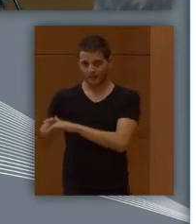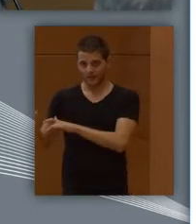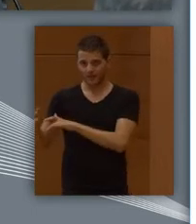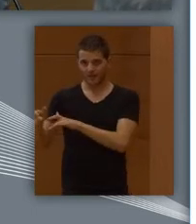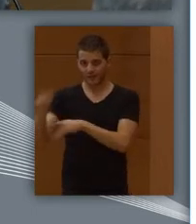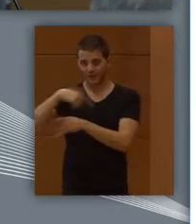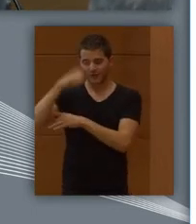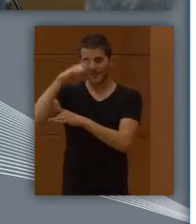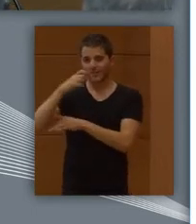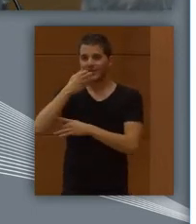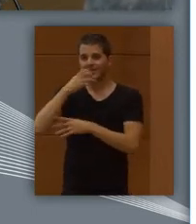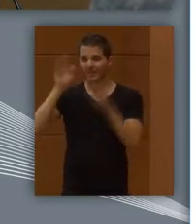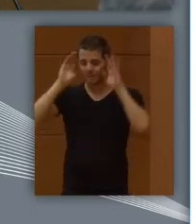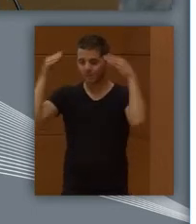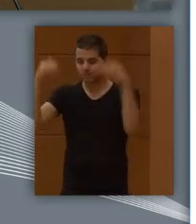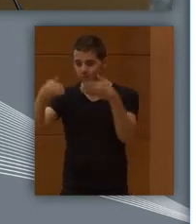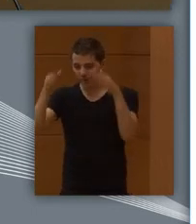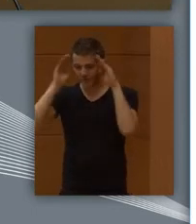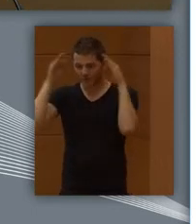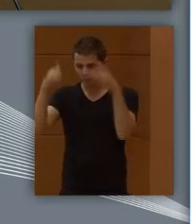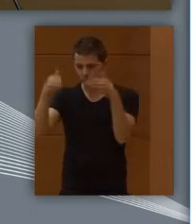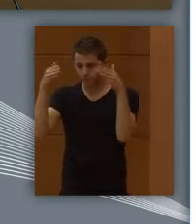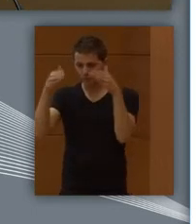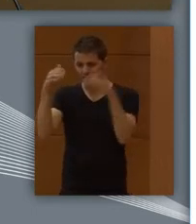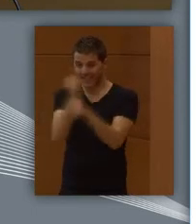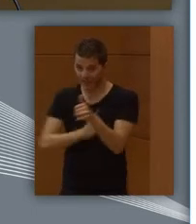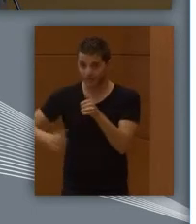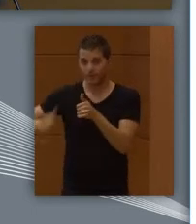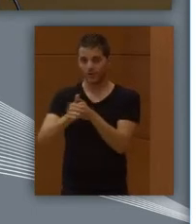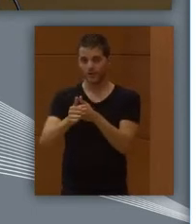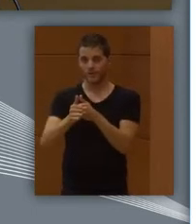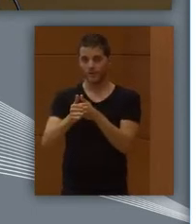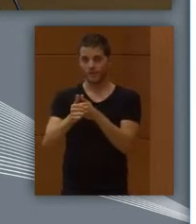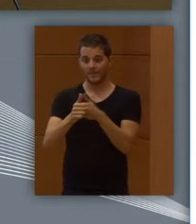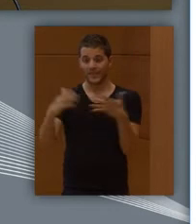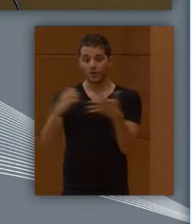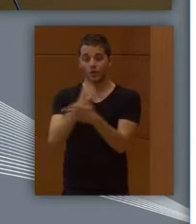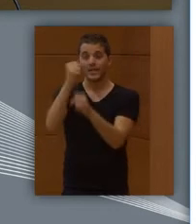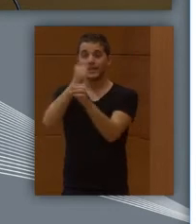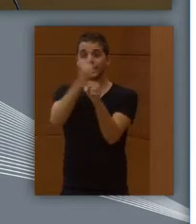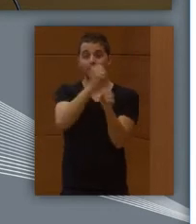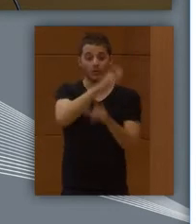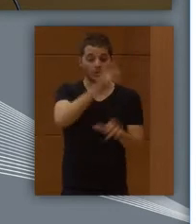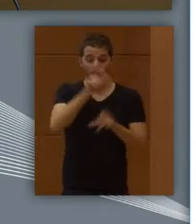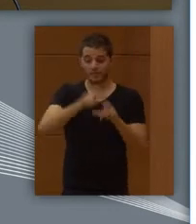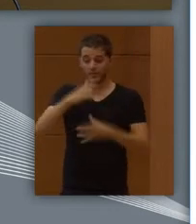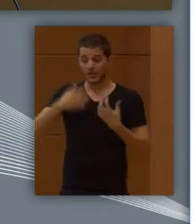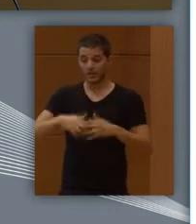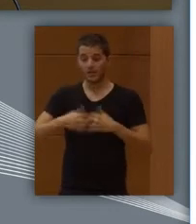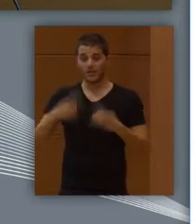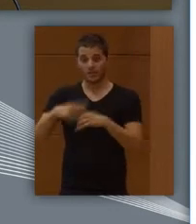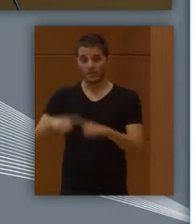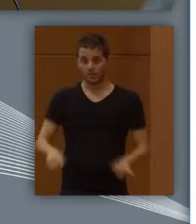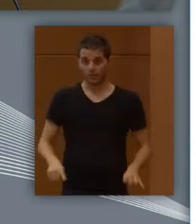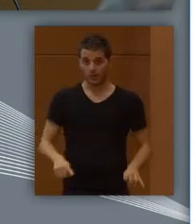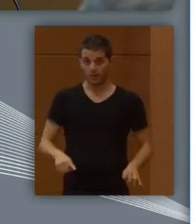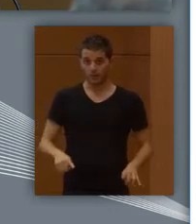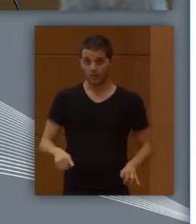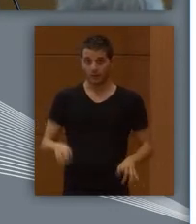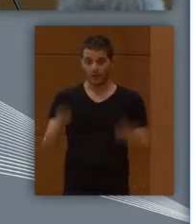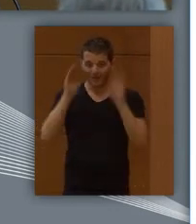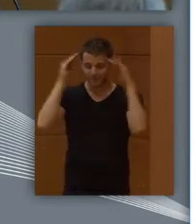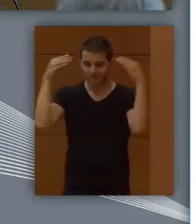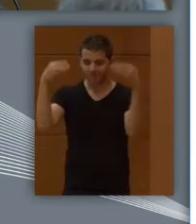si atendemos, que si ponemos una gran atención, una gran prioridad en el trabajo con las personas con diversidad funcional como colectivo